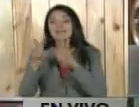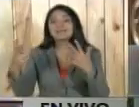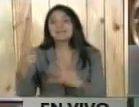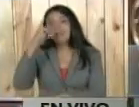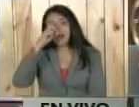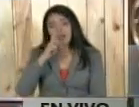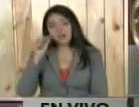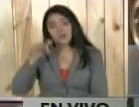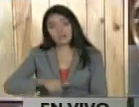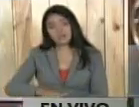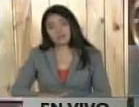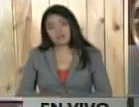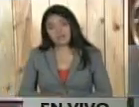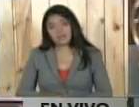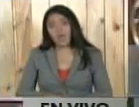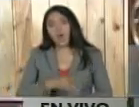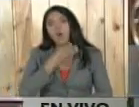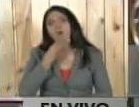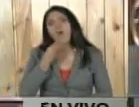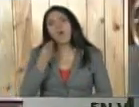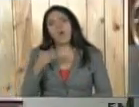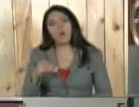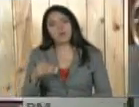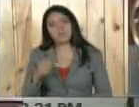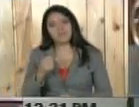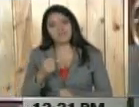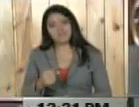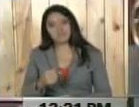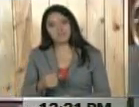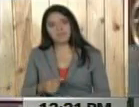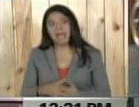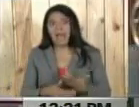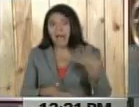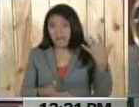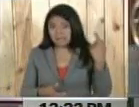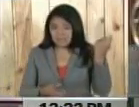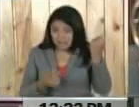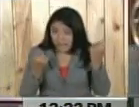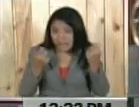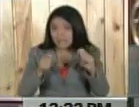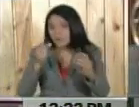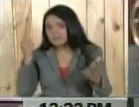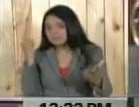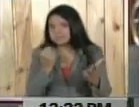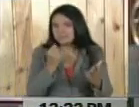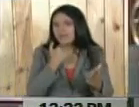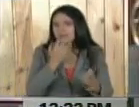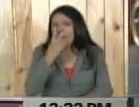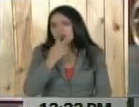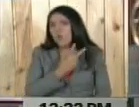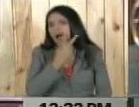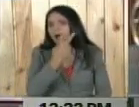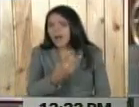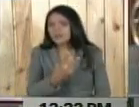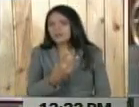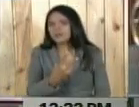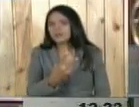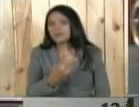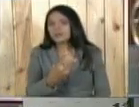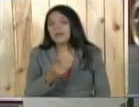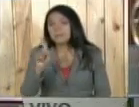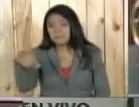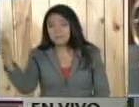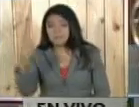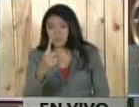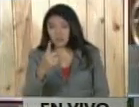ya. Ya es una joven, robusta. Trataron de asesinarla cuando tenía 2 años. Vino Herodes y trató de